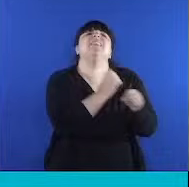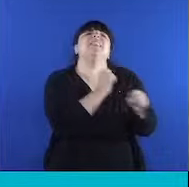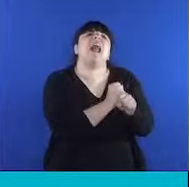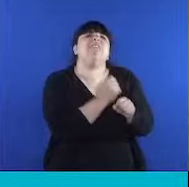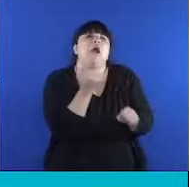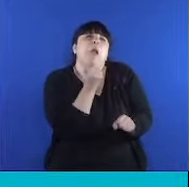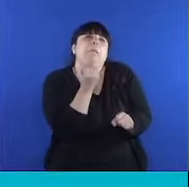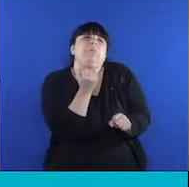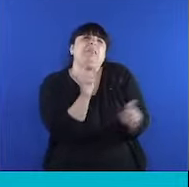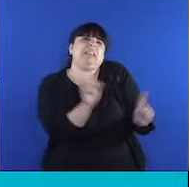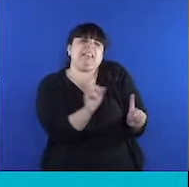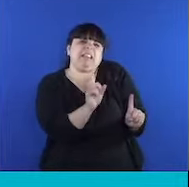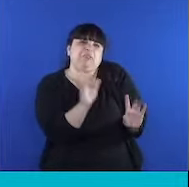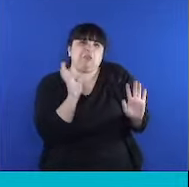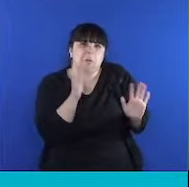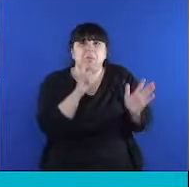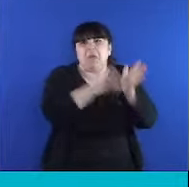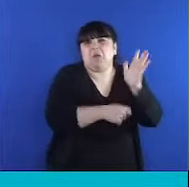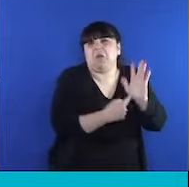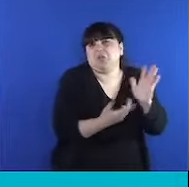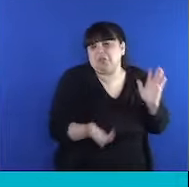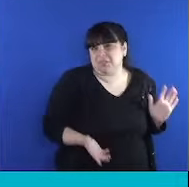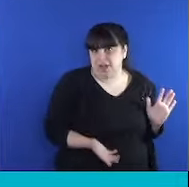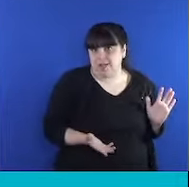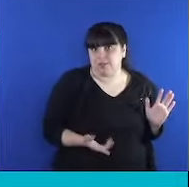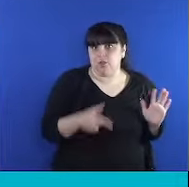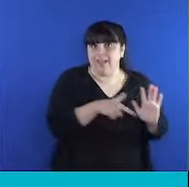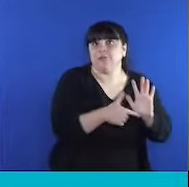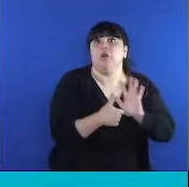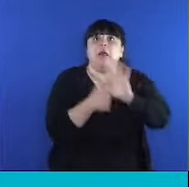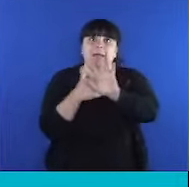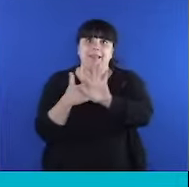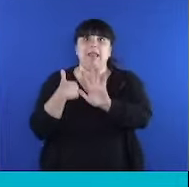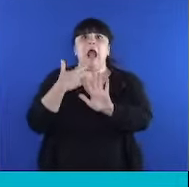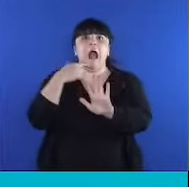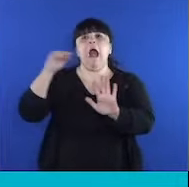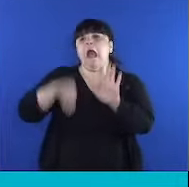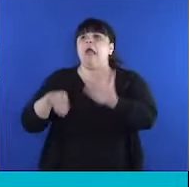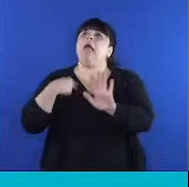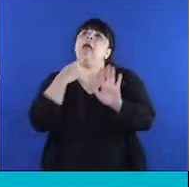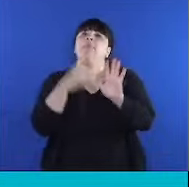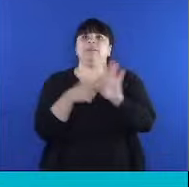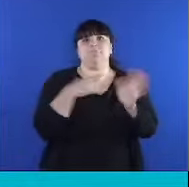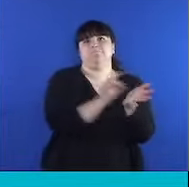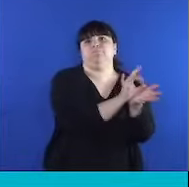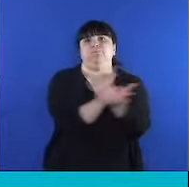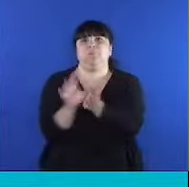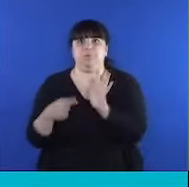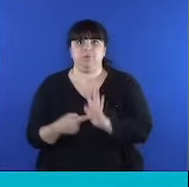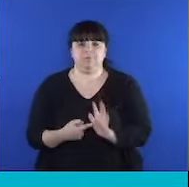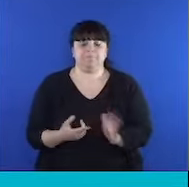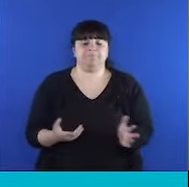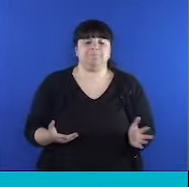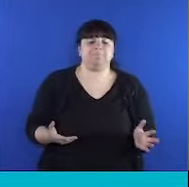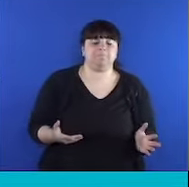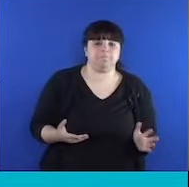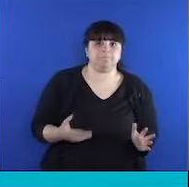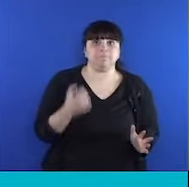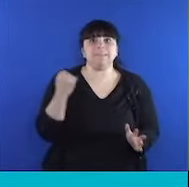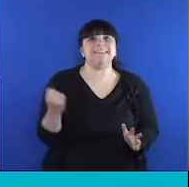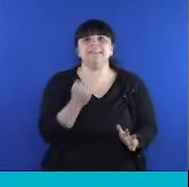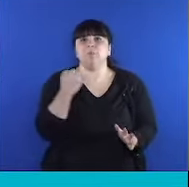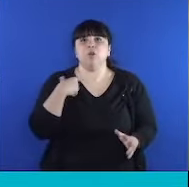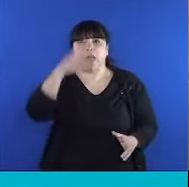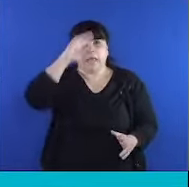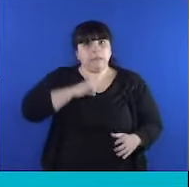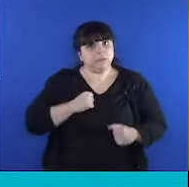tan importante. Y usar esto como excusa para avanzar con los despidos. Es muy importante enfrentarlo, aparte ya